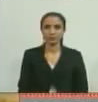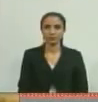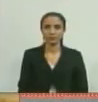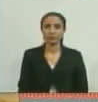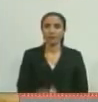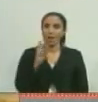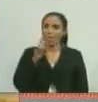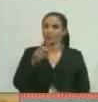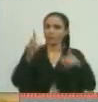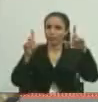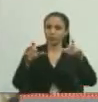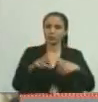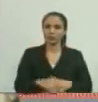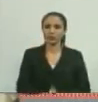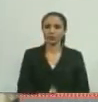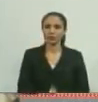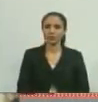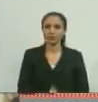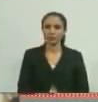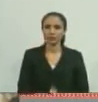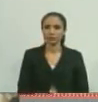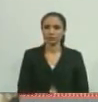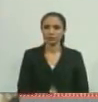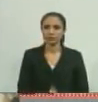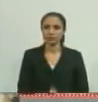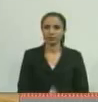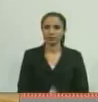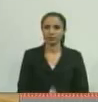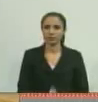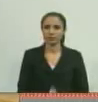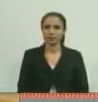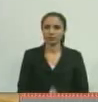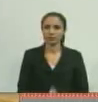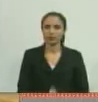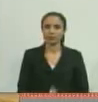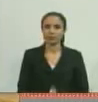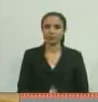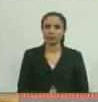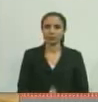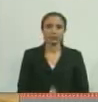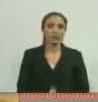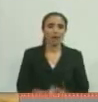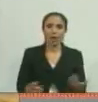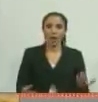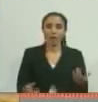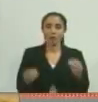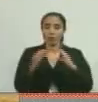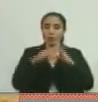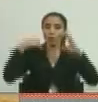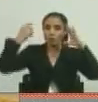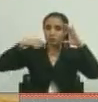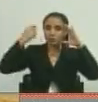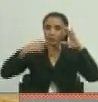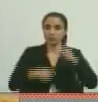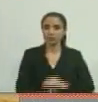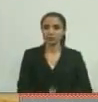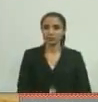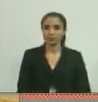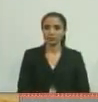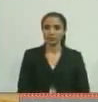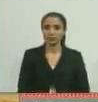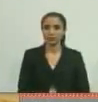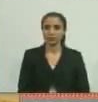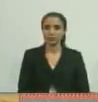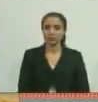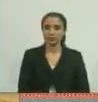mujer pidiéndole a Dios. Menos mal que Carlos Apuro andaba con una cámara para arriba y para abajo y tiene grabado todo eso, ¿oyeron? Para arriba y